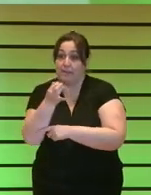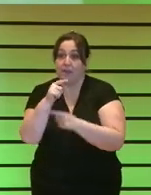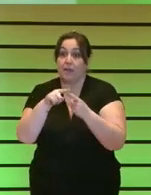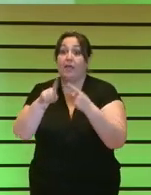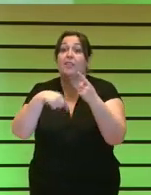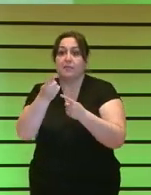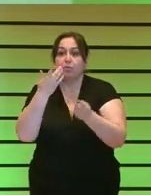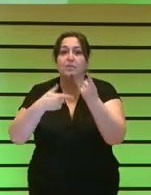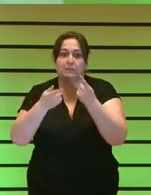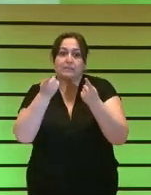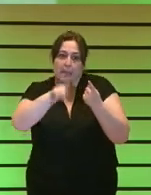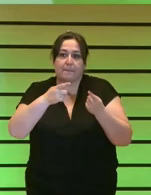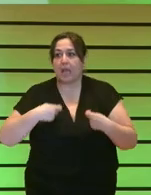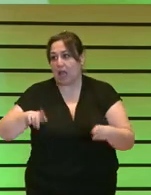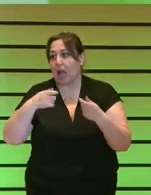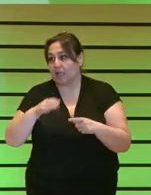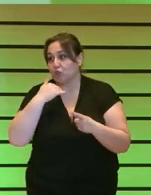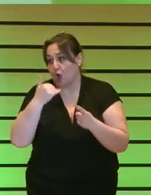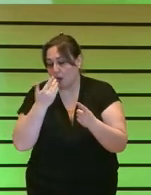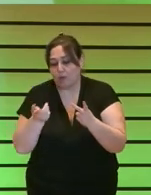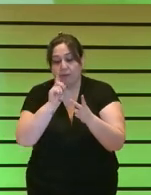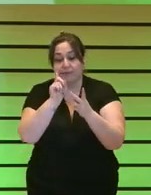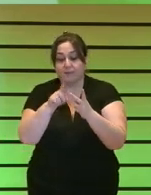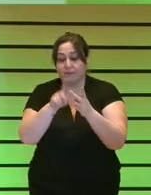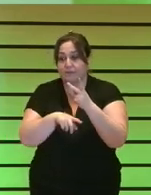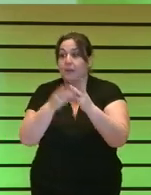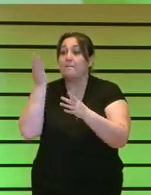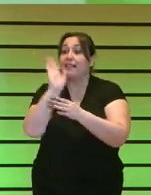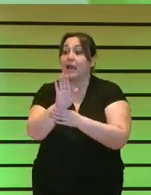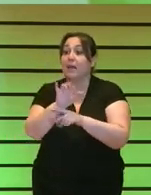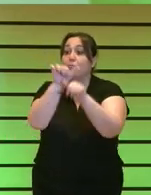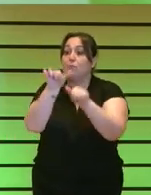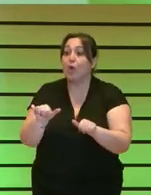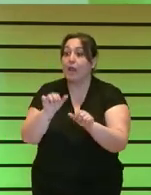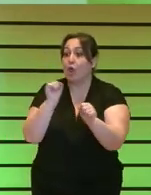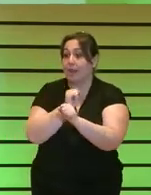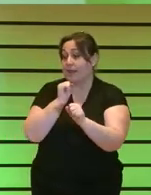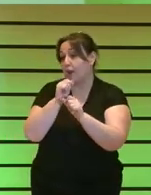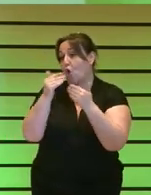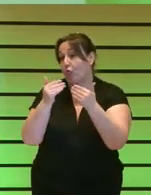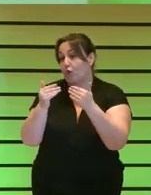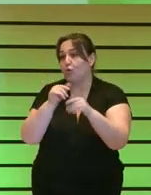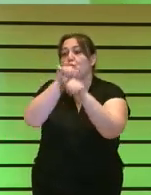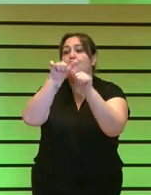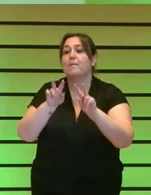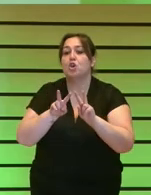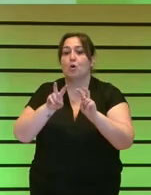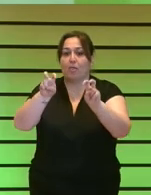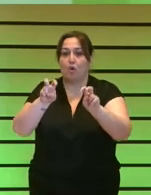ahorro energía agua residuos etcétera y dos planteando modelos de negocio de una forma innovadora